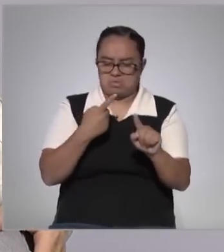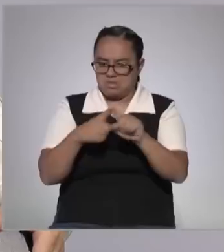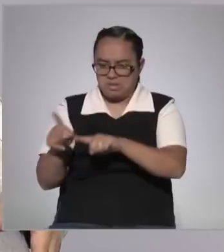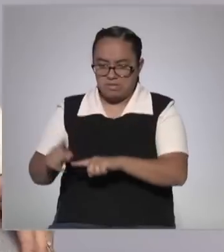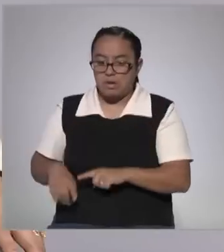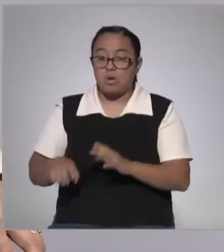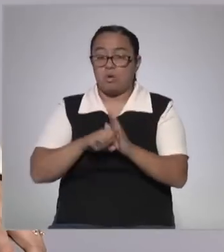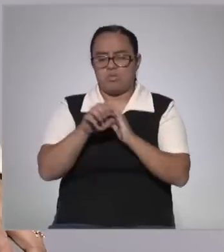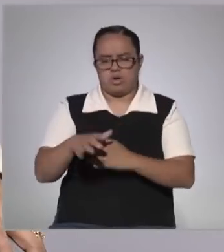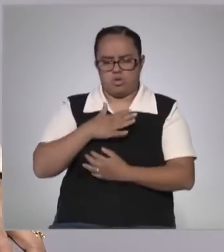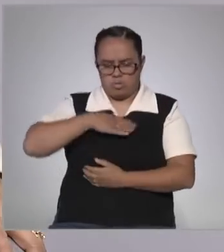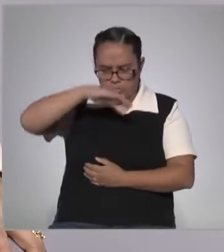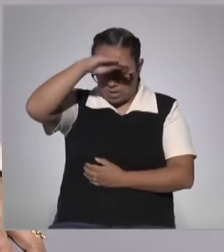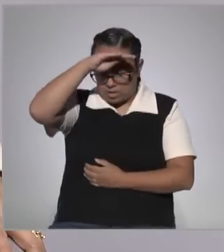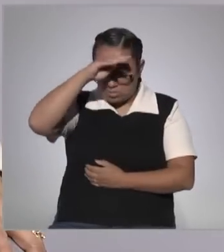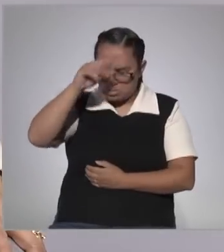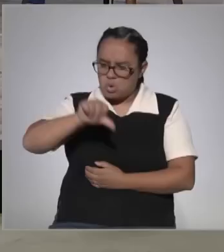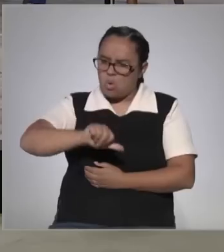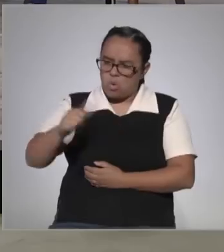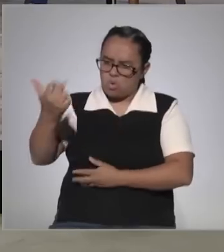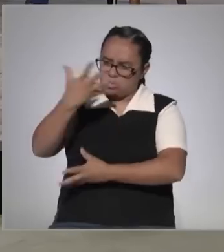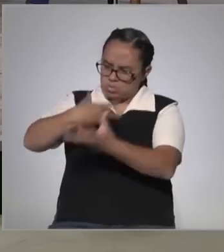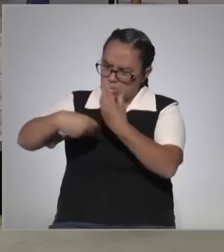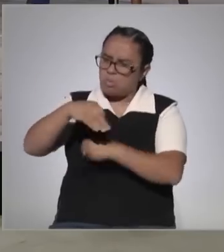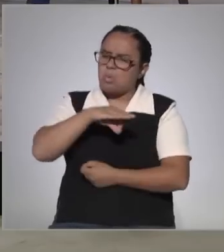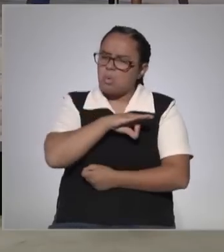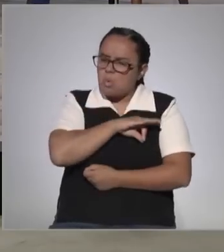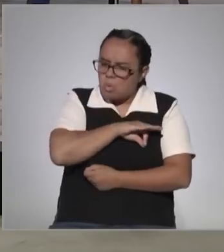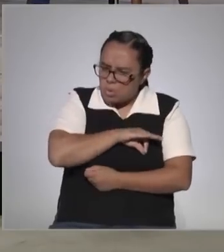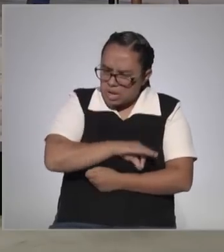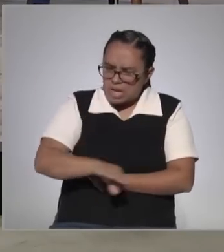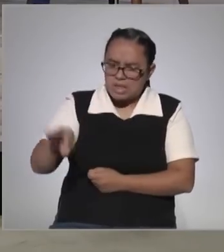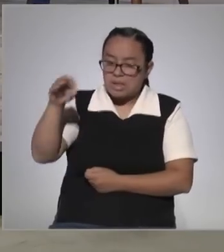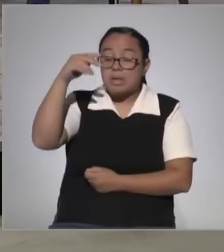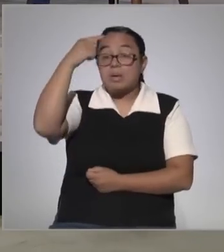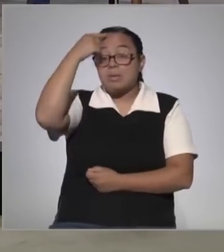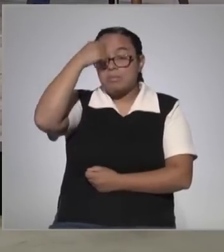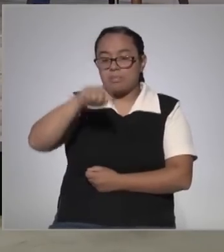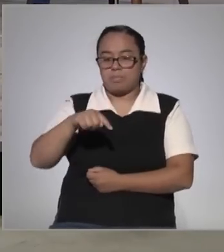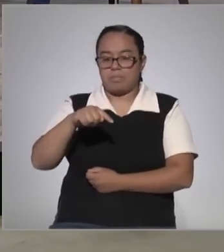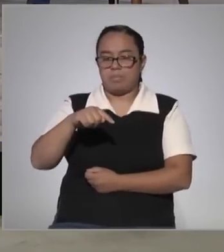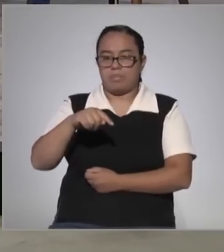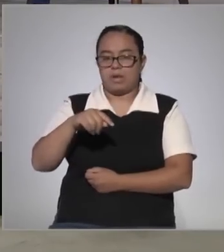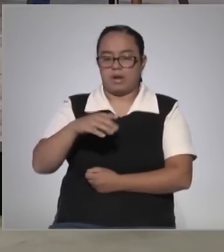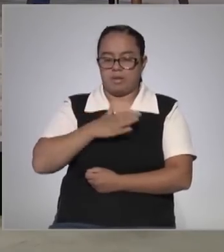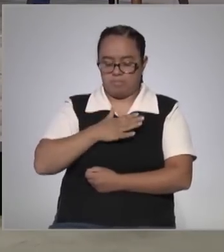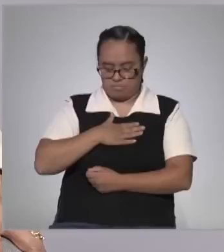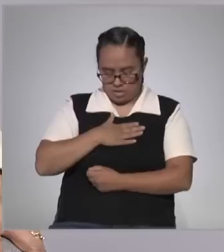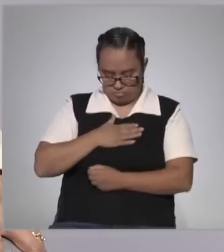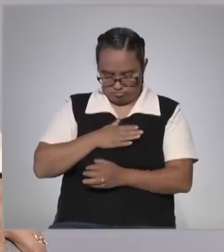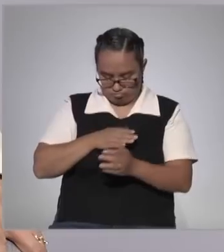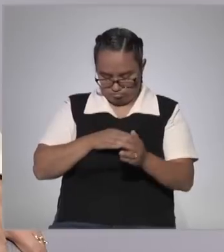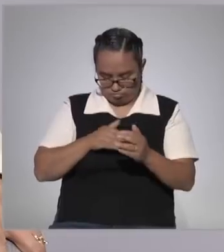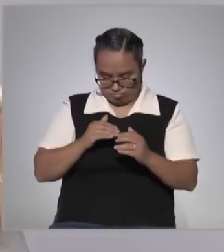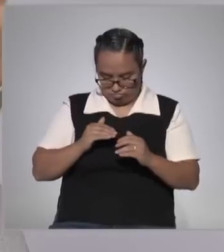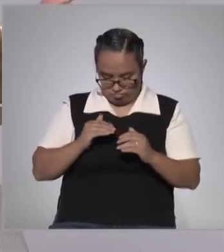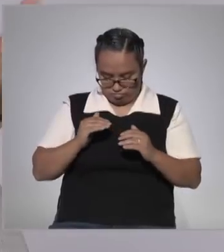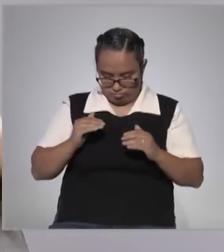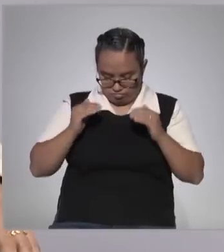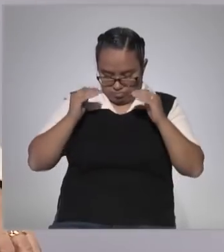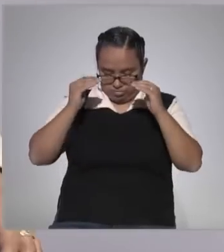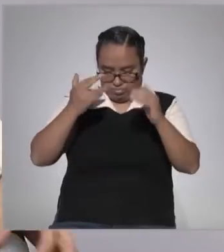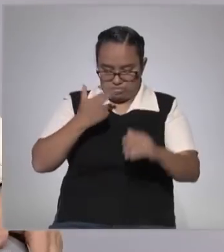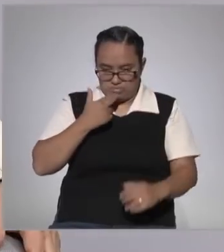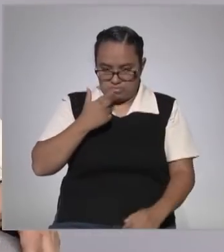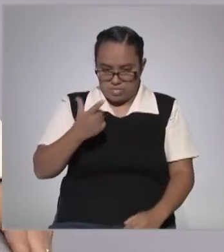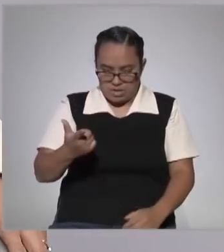yo creo que siempre hay alternativas para poder empezar a crecer personalmente y,